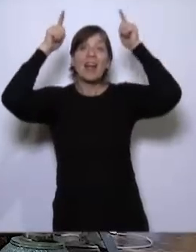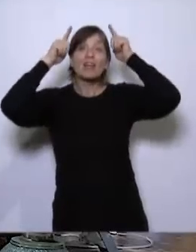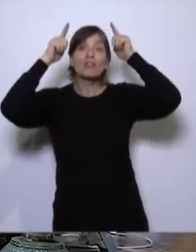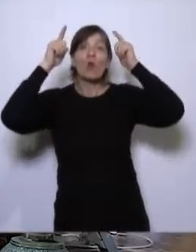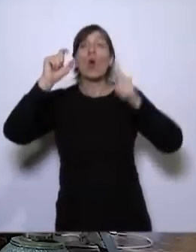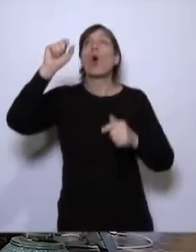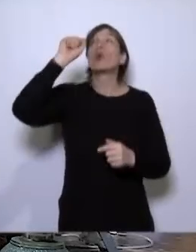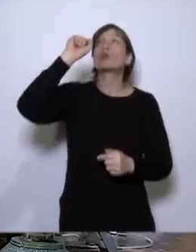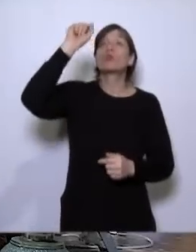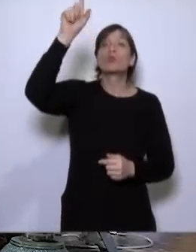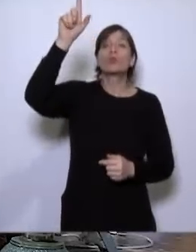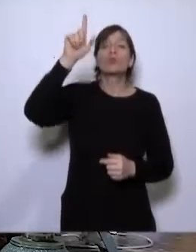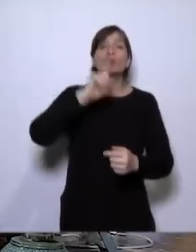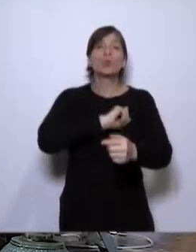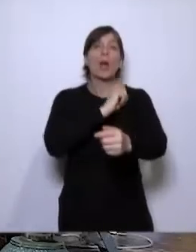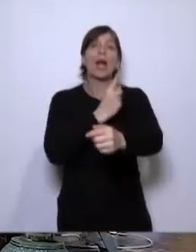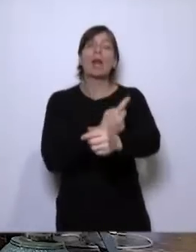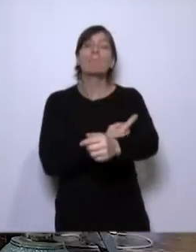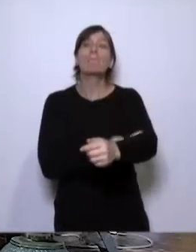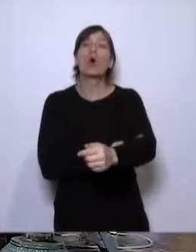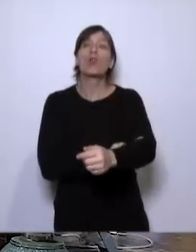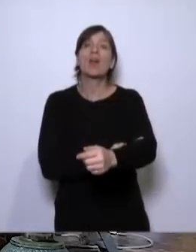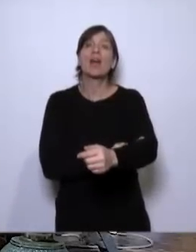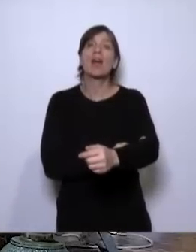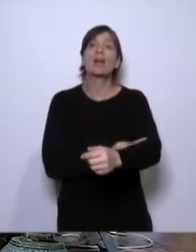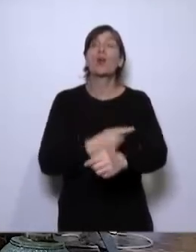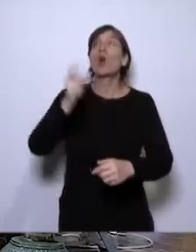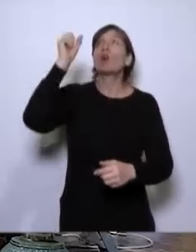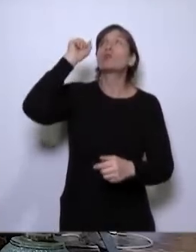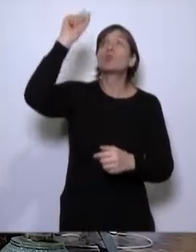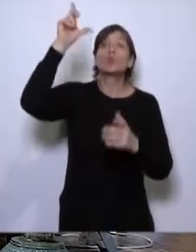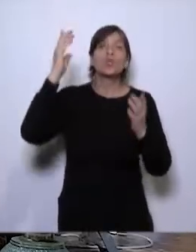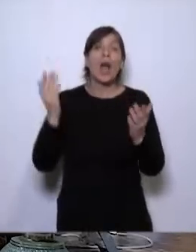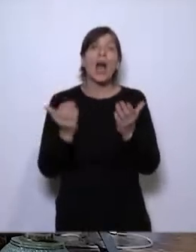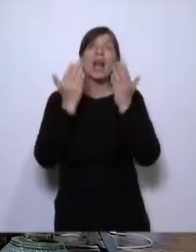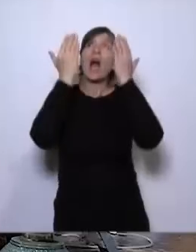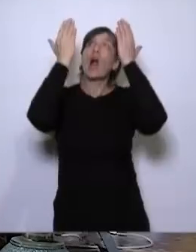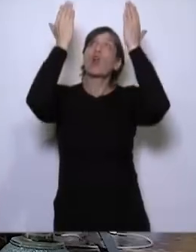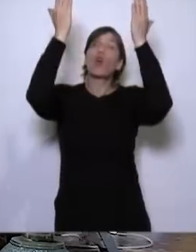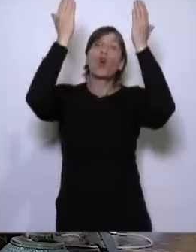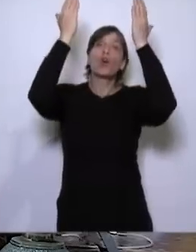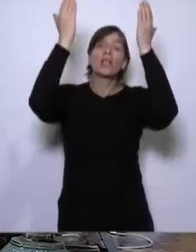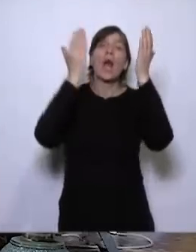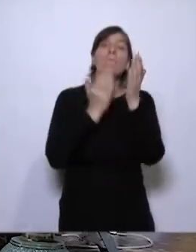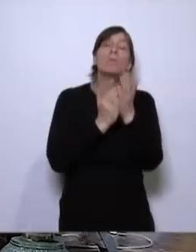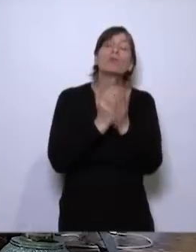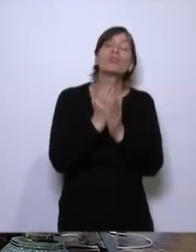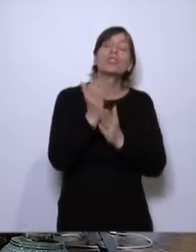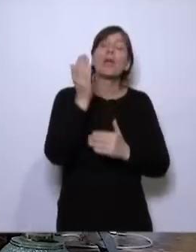el reino, tuyo el poder y